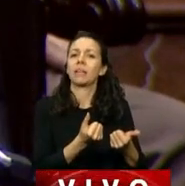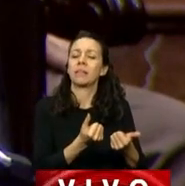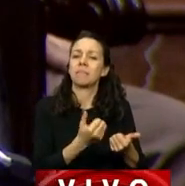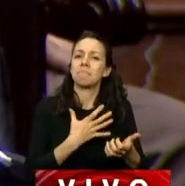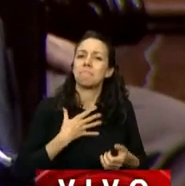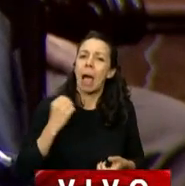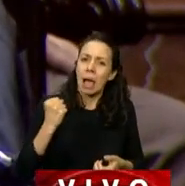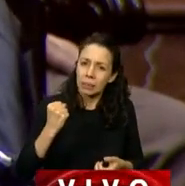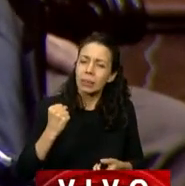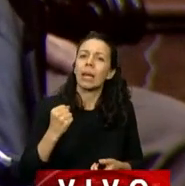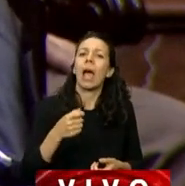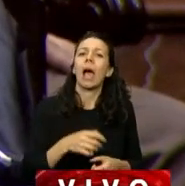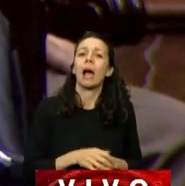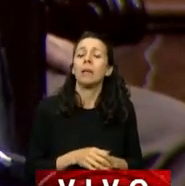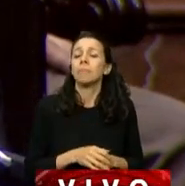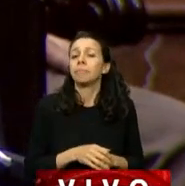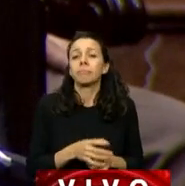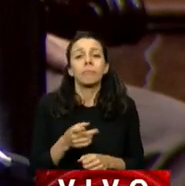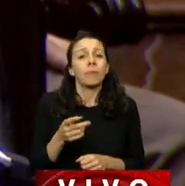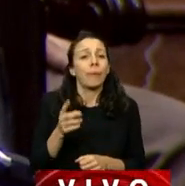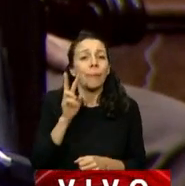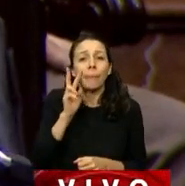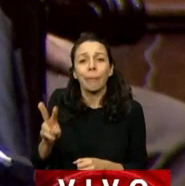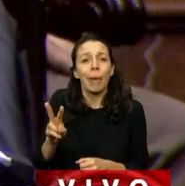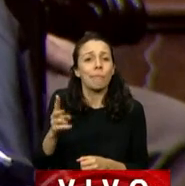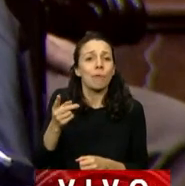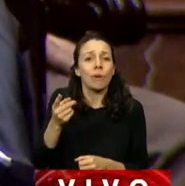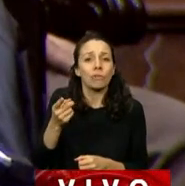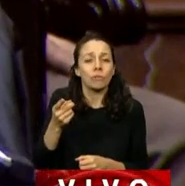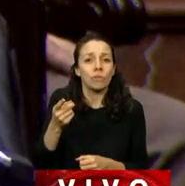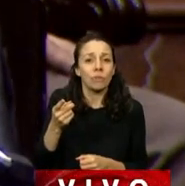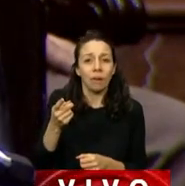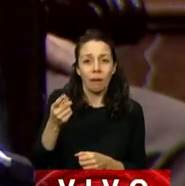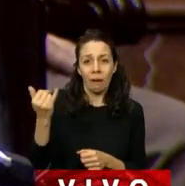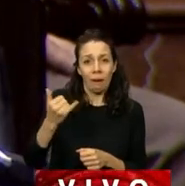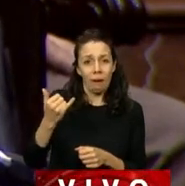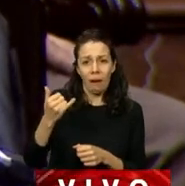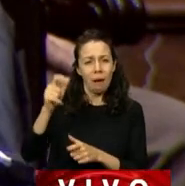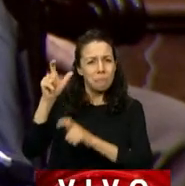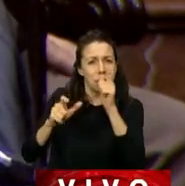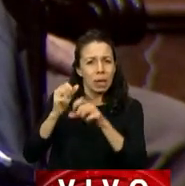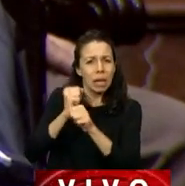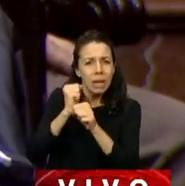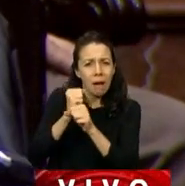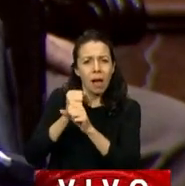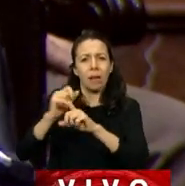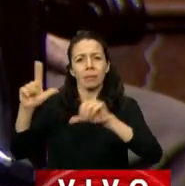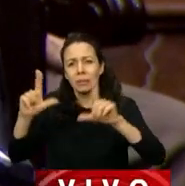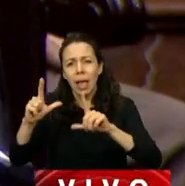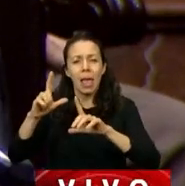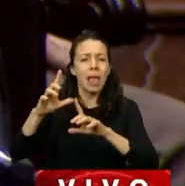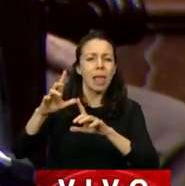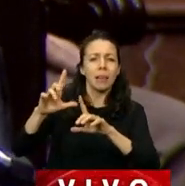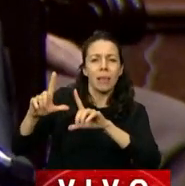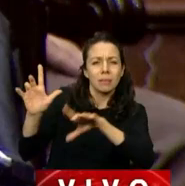la patria, cuando vemos que nuestros realizadores audiovisuales se meten